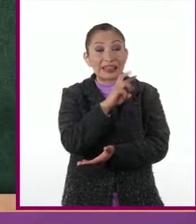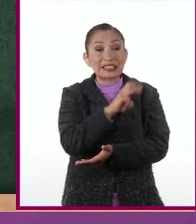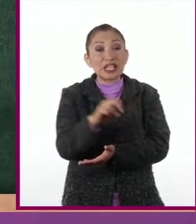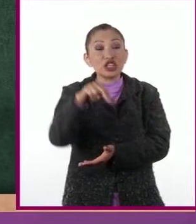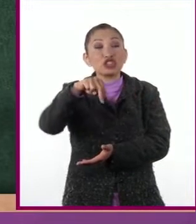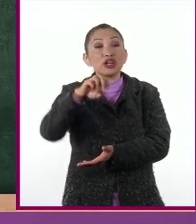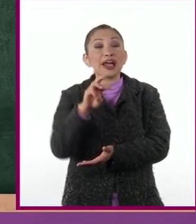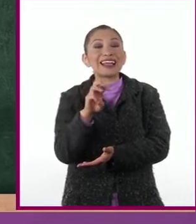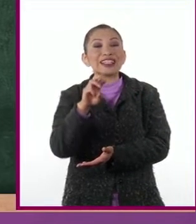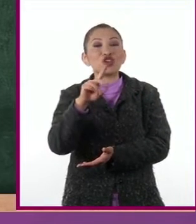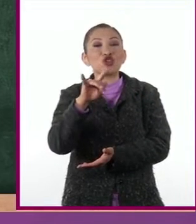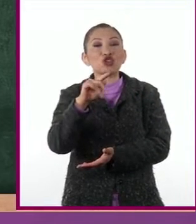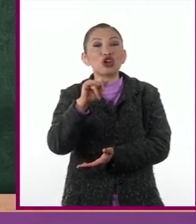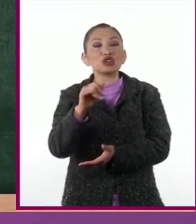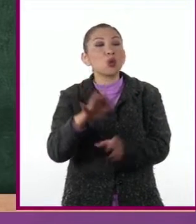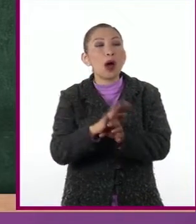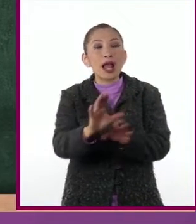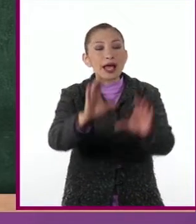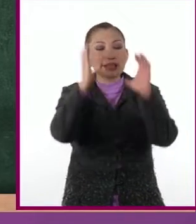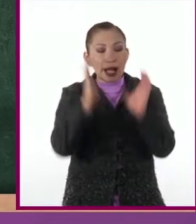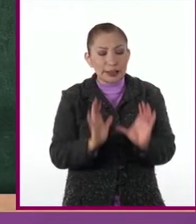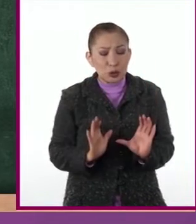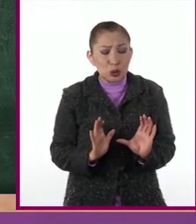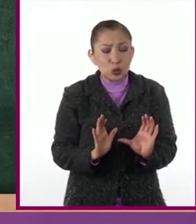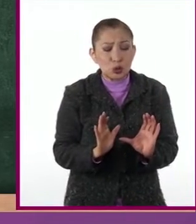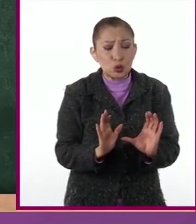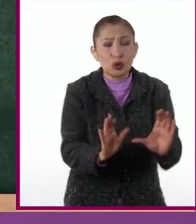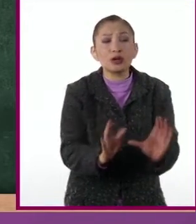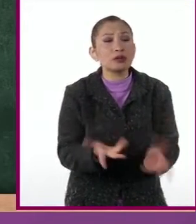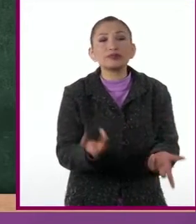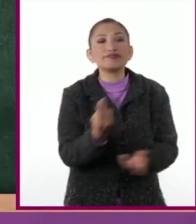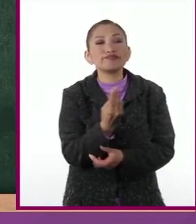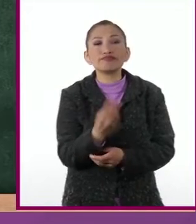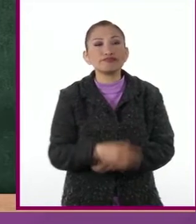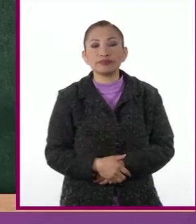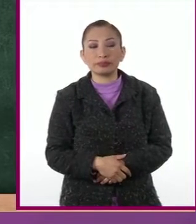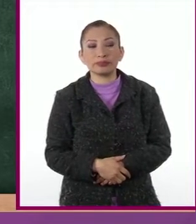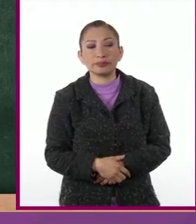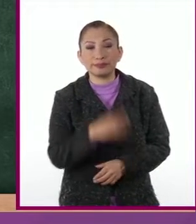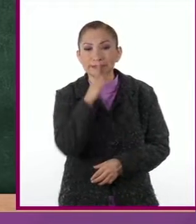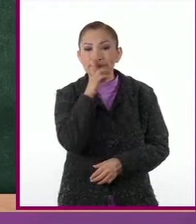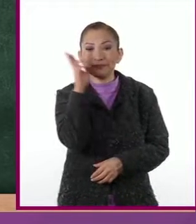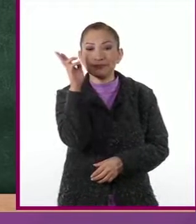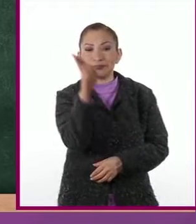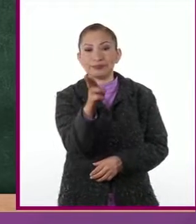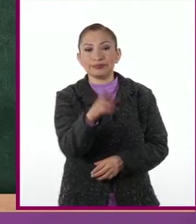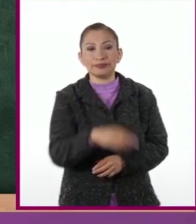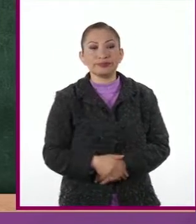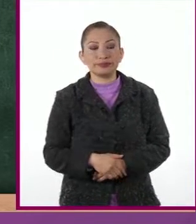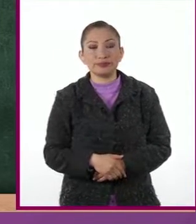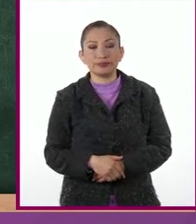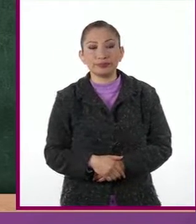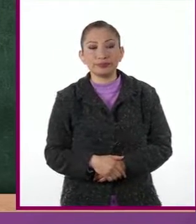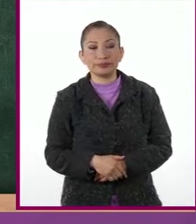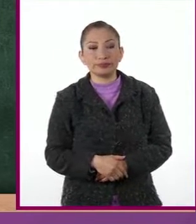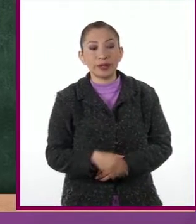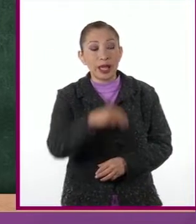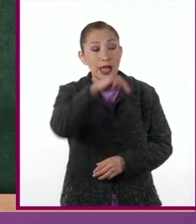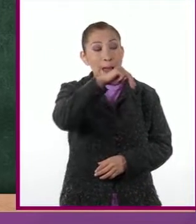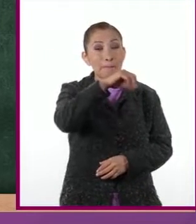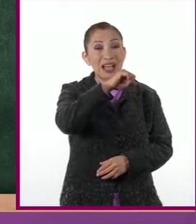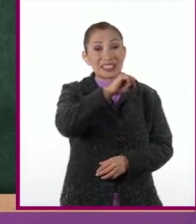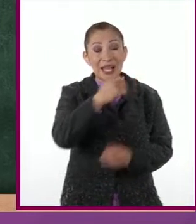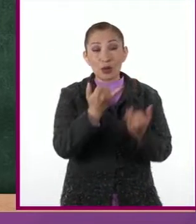300 newtons. ¿Qué aceleración le proporciona la fuerza a la caja? Solución. Los datos: masa es